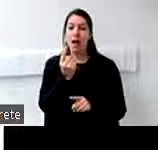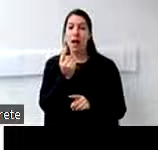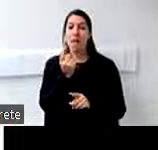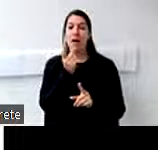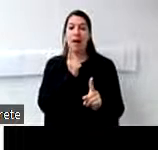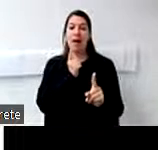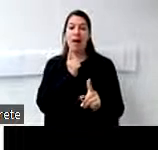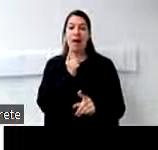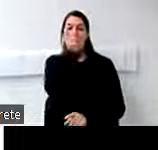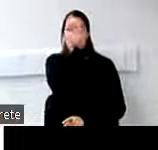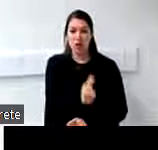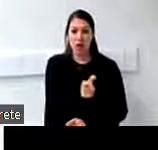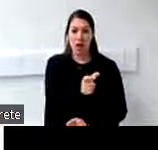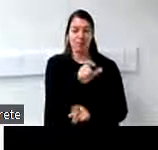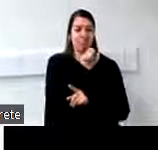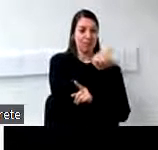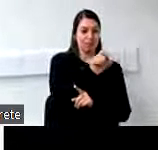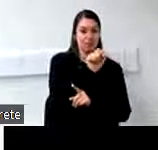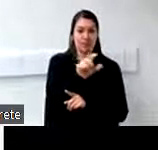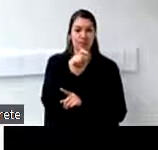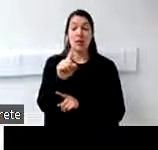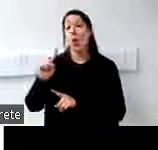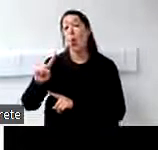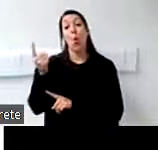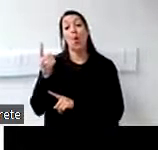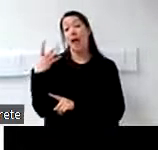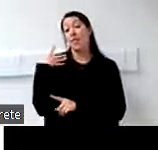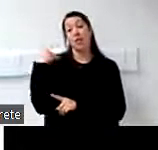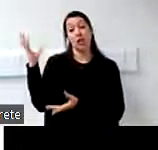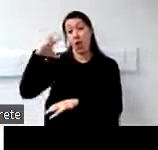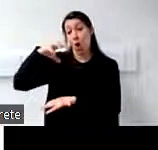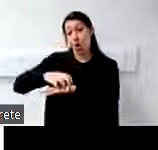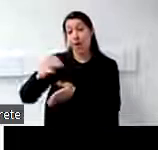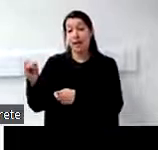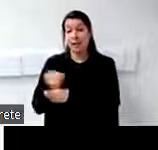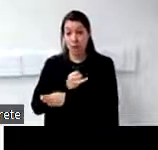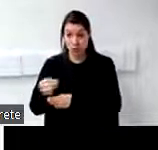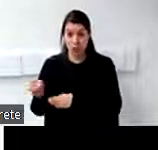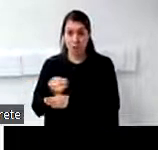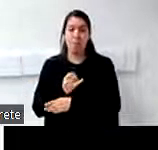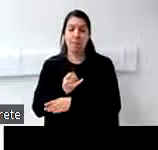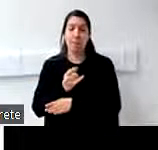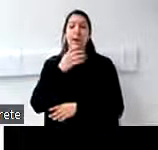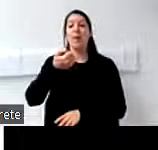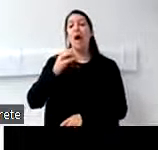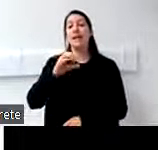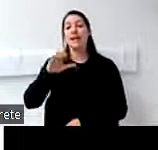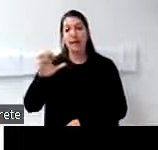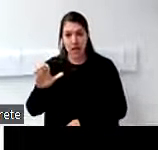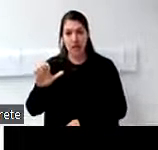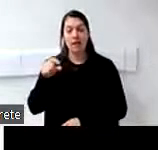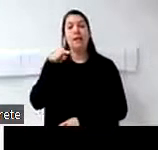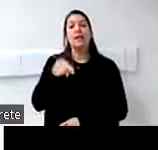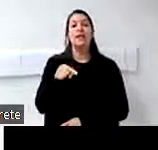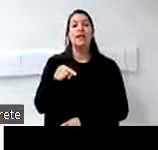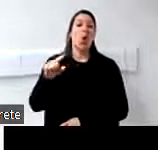participó y una para la dirección técnica de la institución. En el caso de ACE, ampliamos